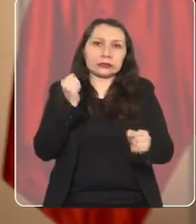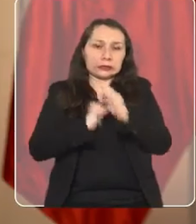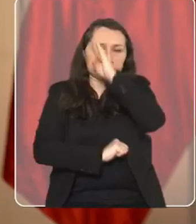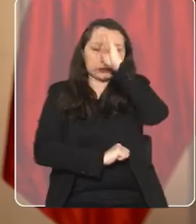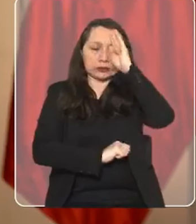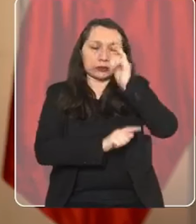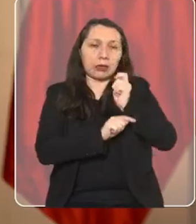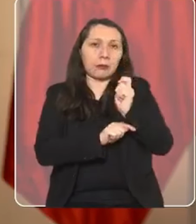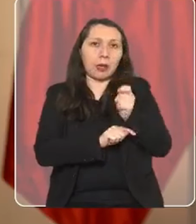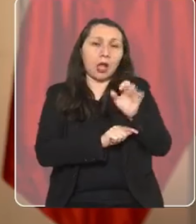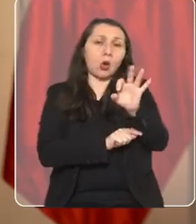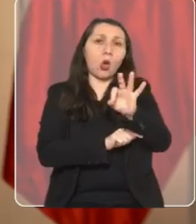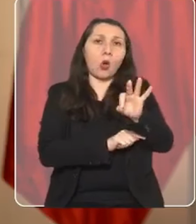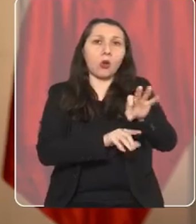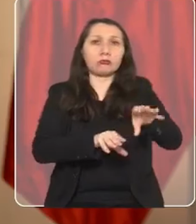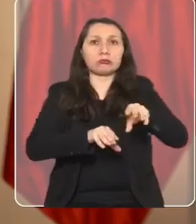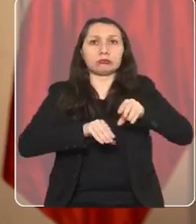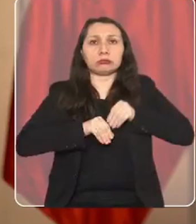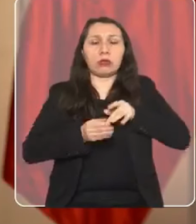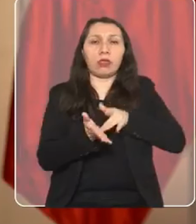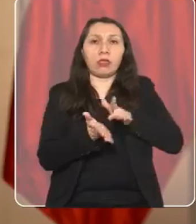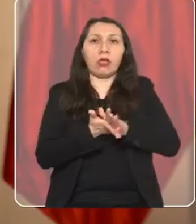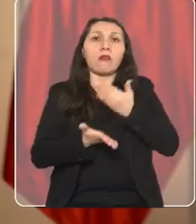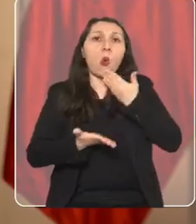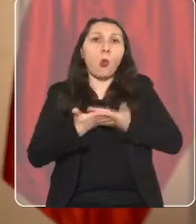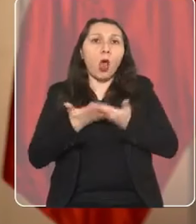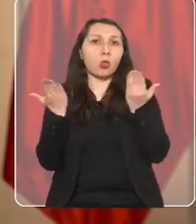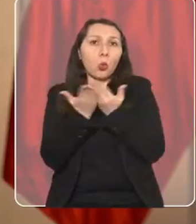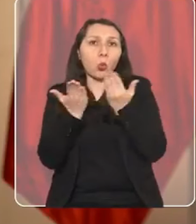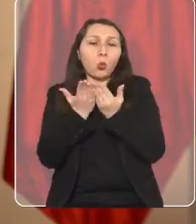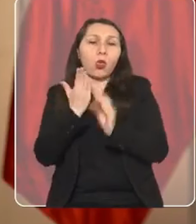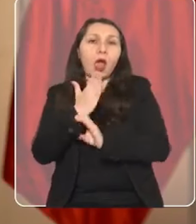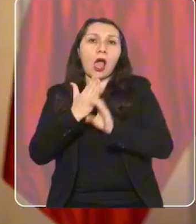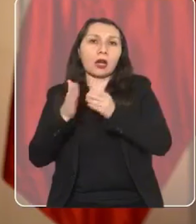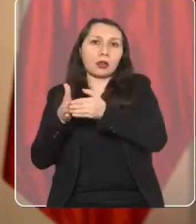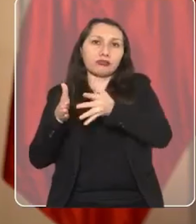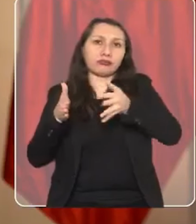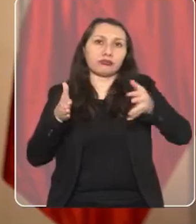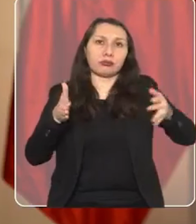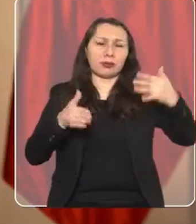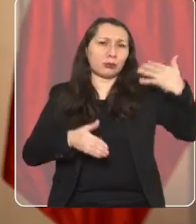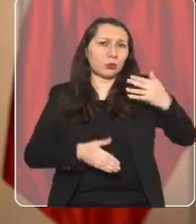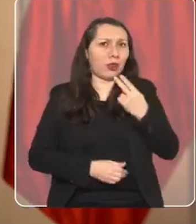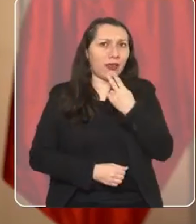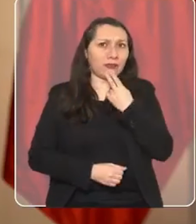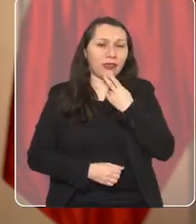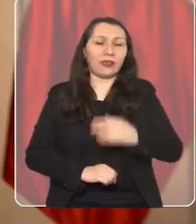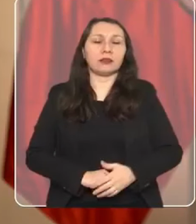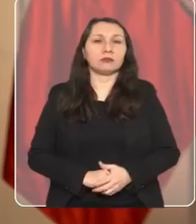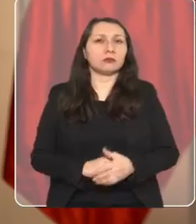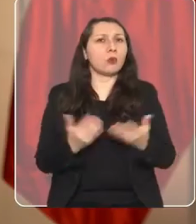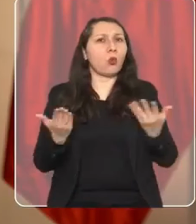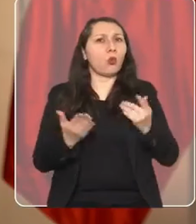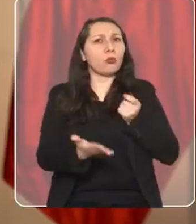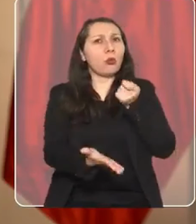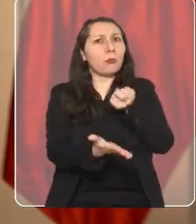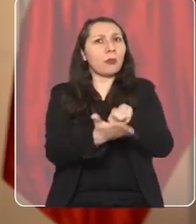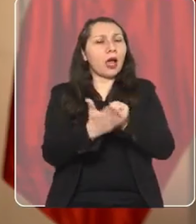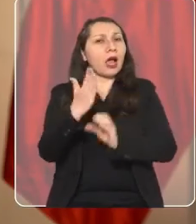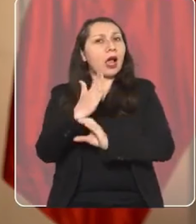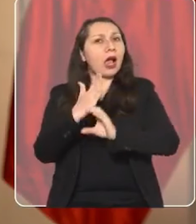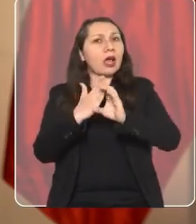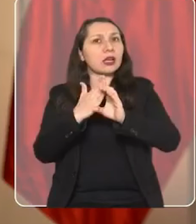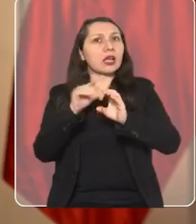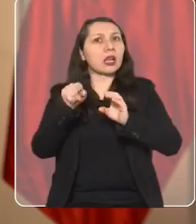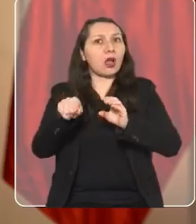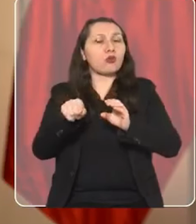asociado al pago o la adquisición de deudas durante esta etapa importantísima de la vida cómo se pagarán entonces las carreras